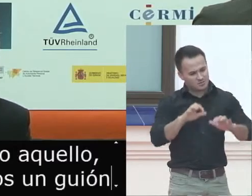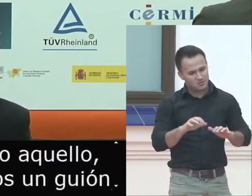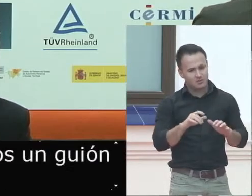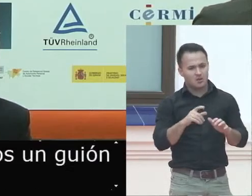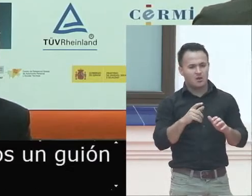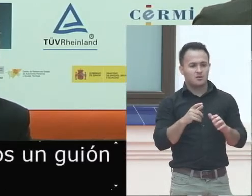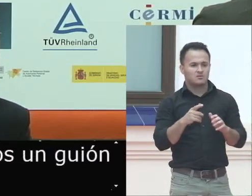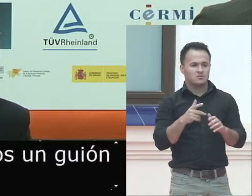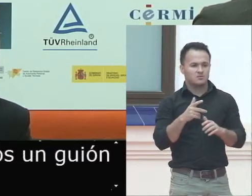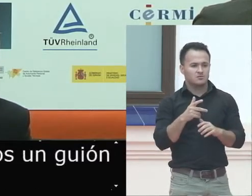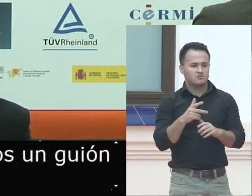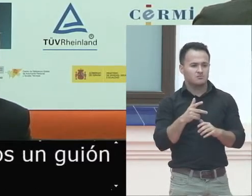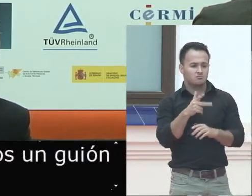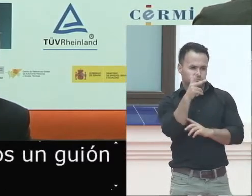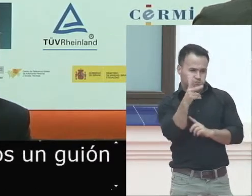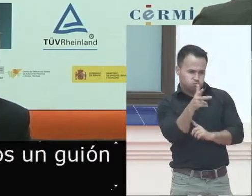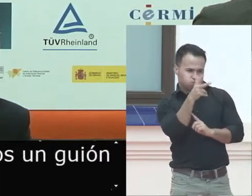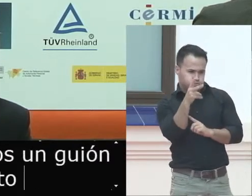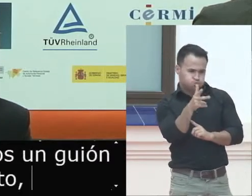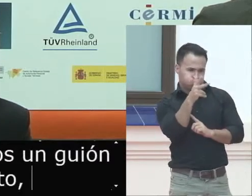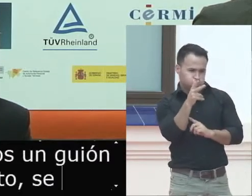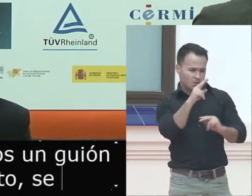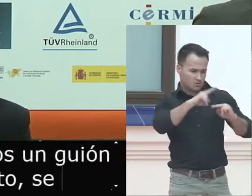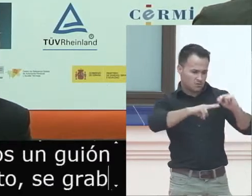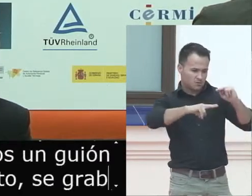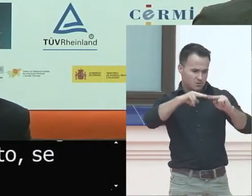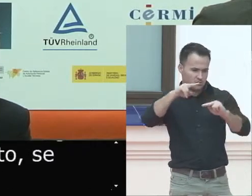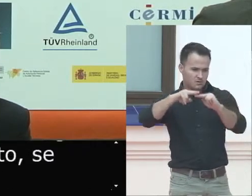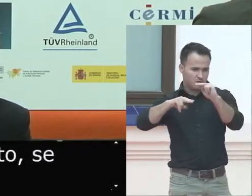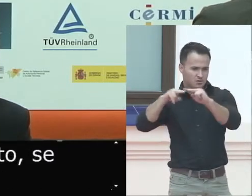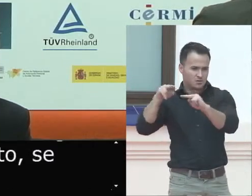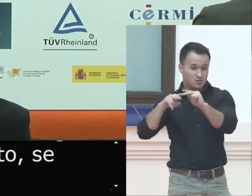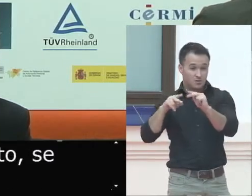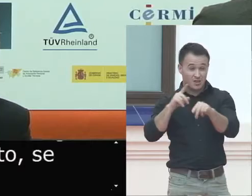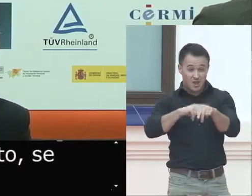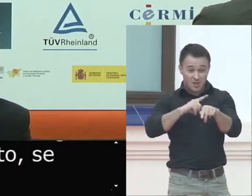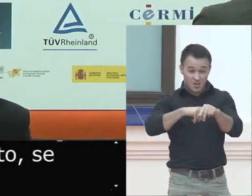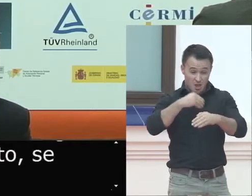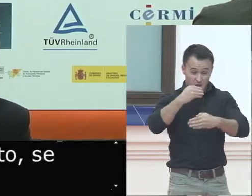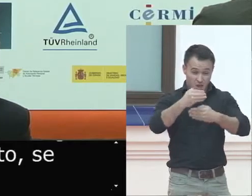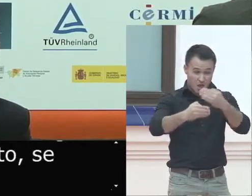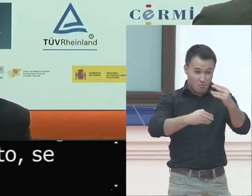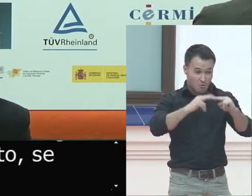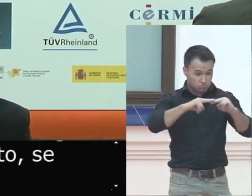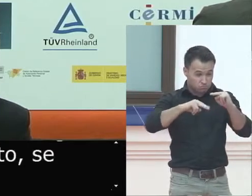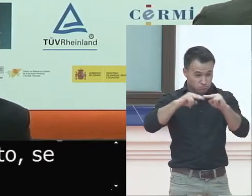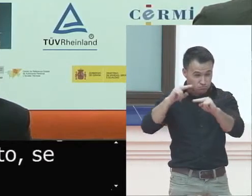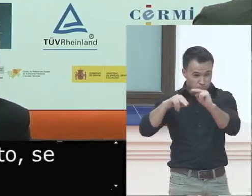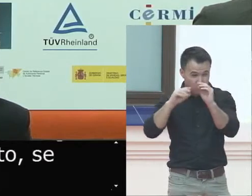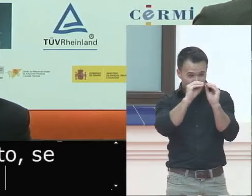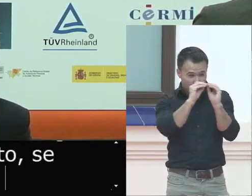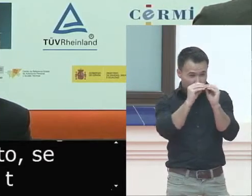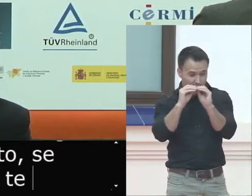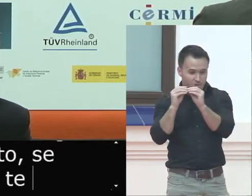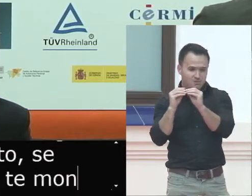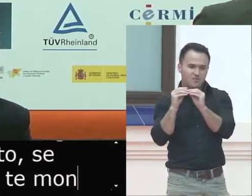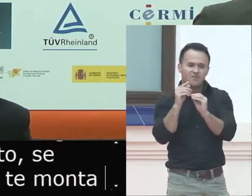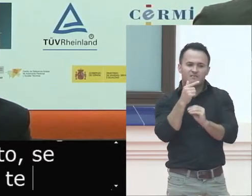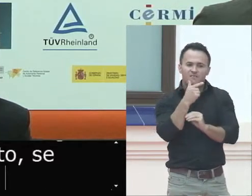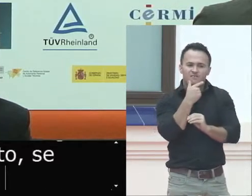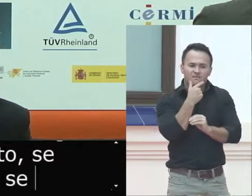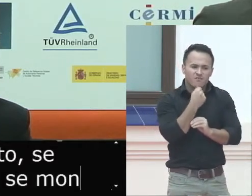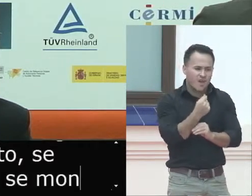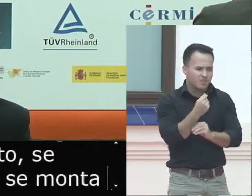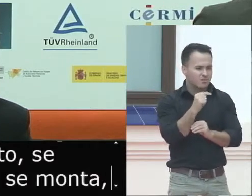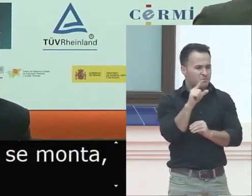se graban 50 veces cada toma, se editan, se monta. Durante todo ese tiempo de producción es muy fácil y